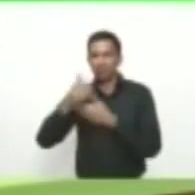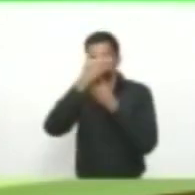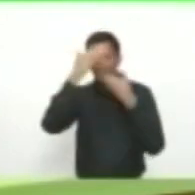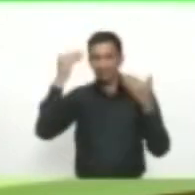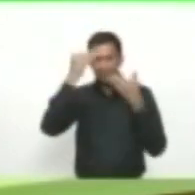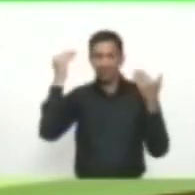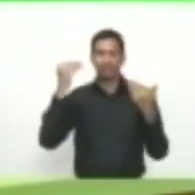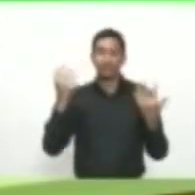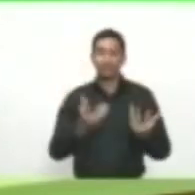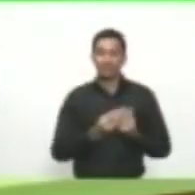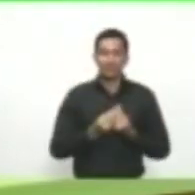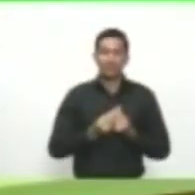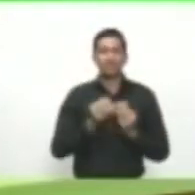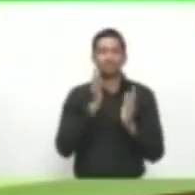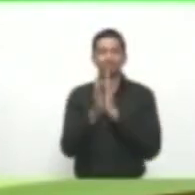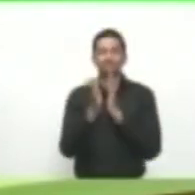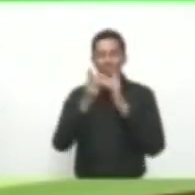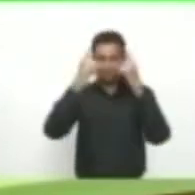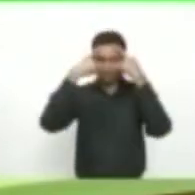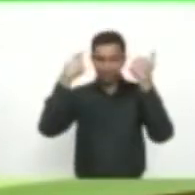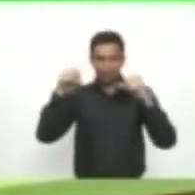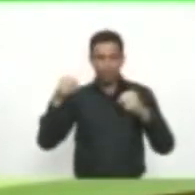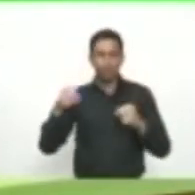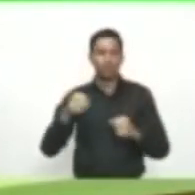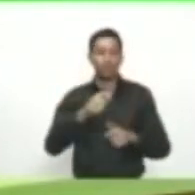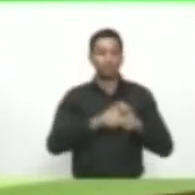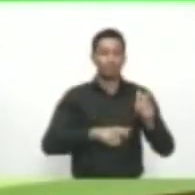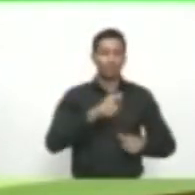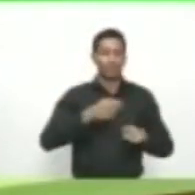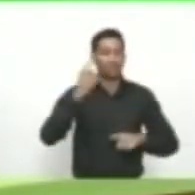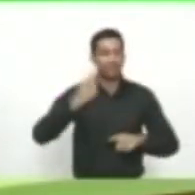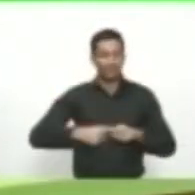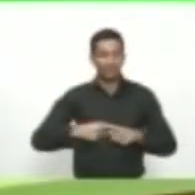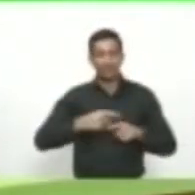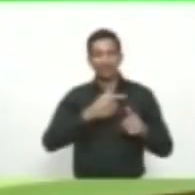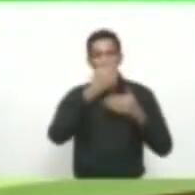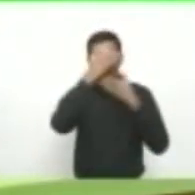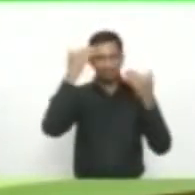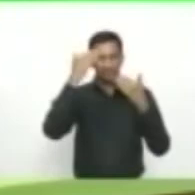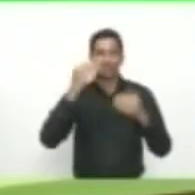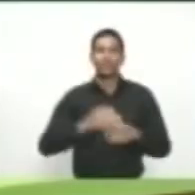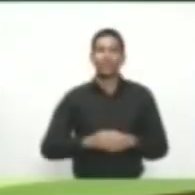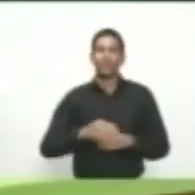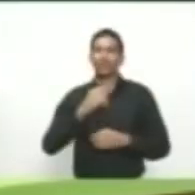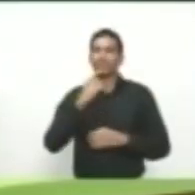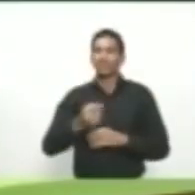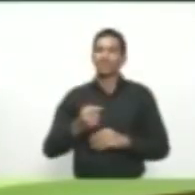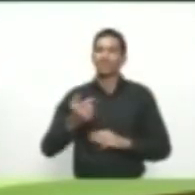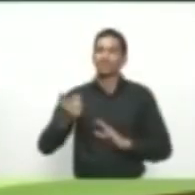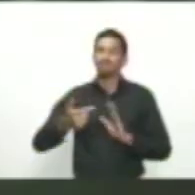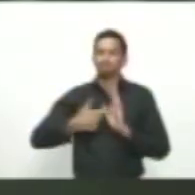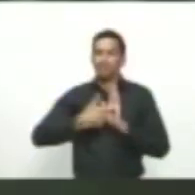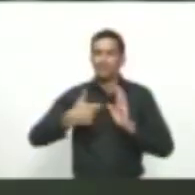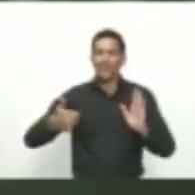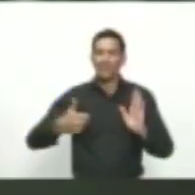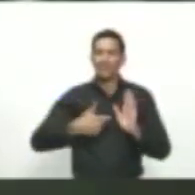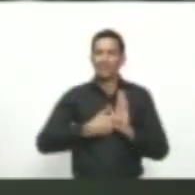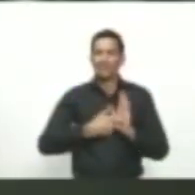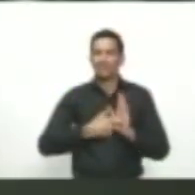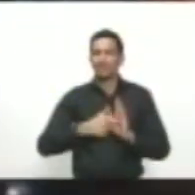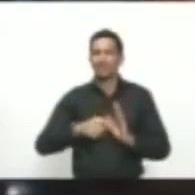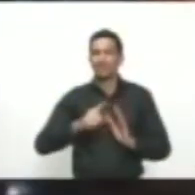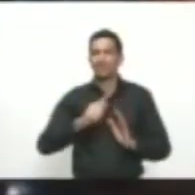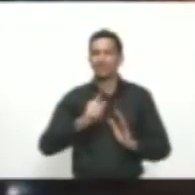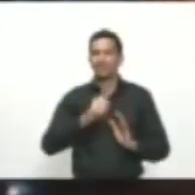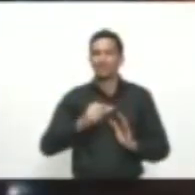los miembros de ese grupo sobre la determinación de la Corte Constitucional de declarar inexequible el Fast Track.